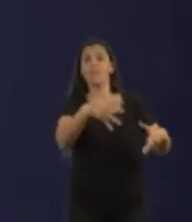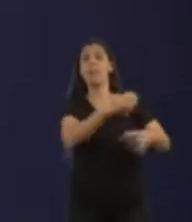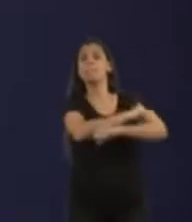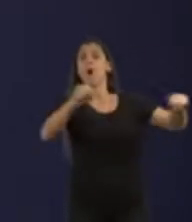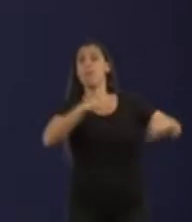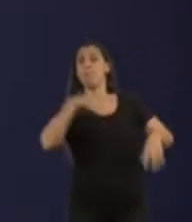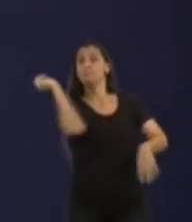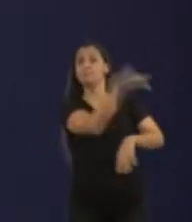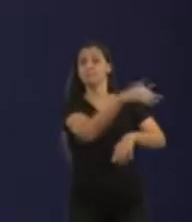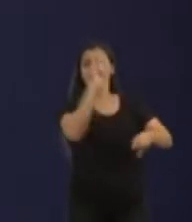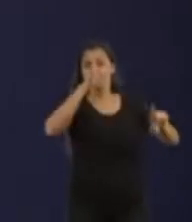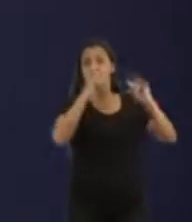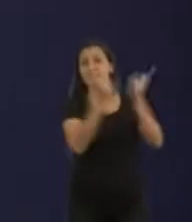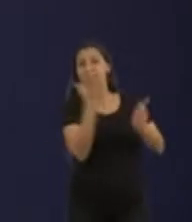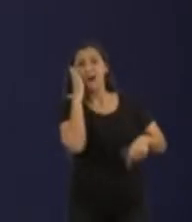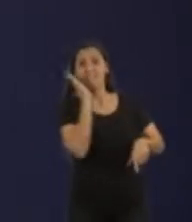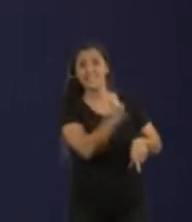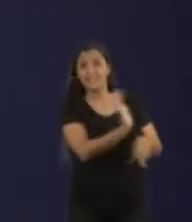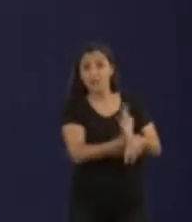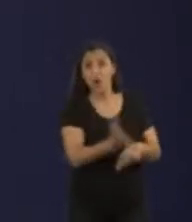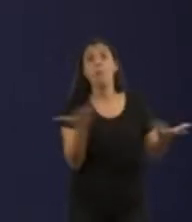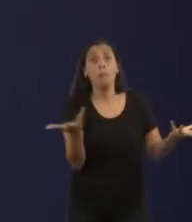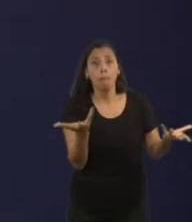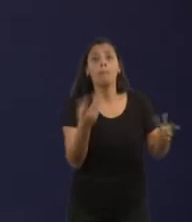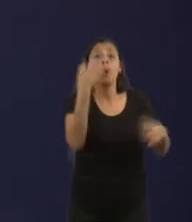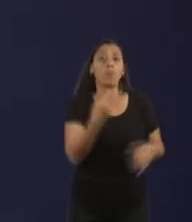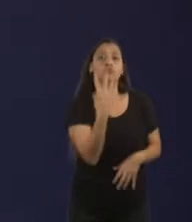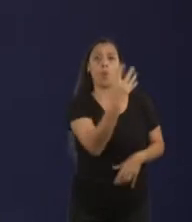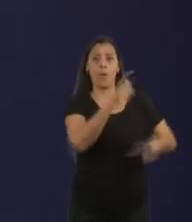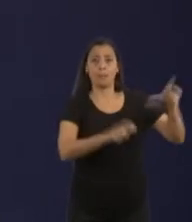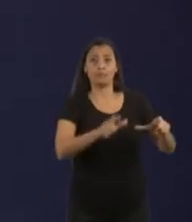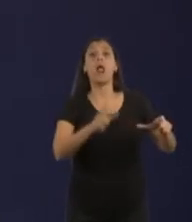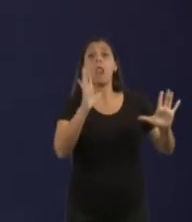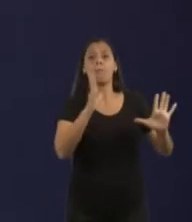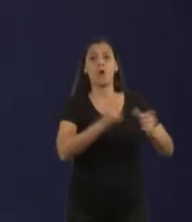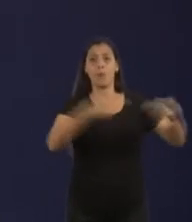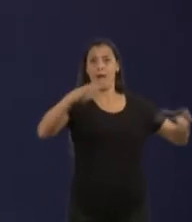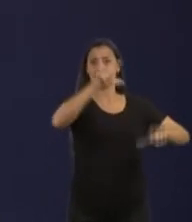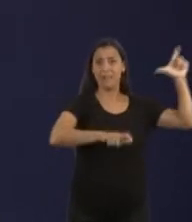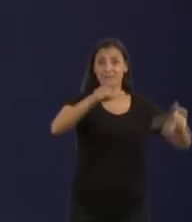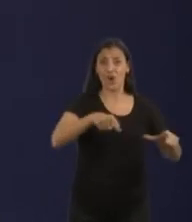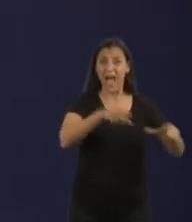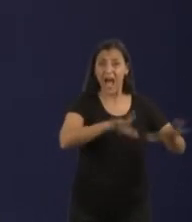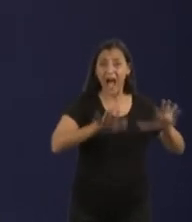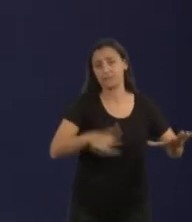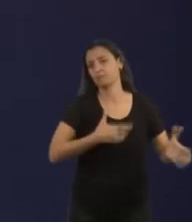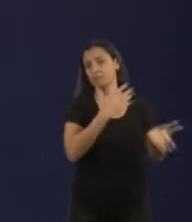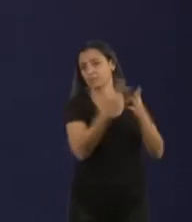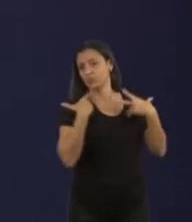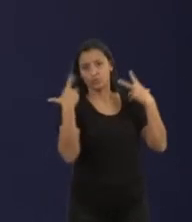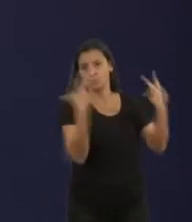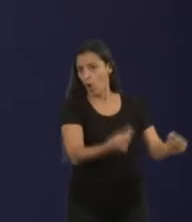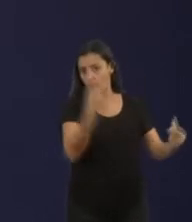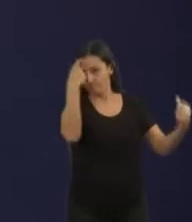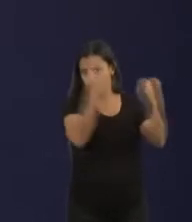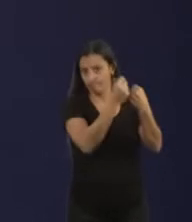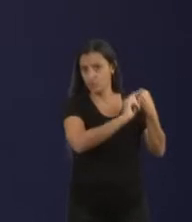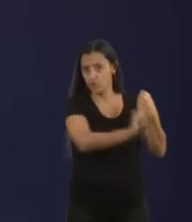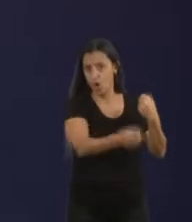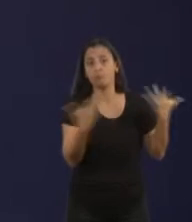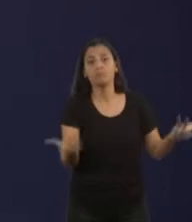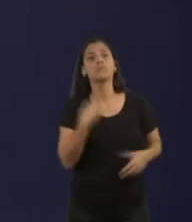que podría hab Podrían haber sido más digo nos parece absolutamente Terrible y repudiable y lo que se pueda hacer